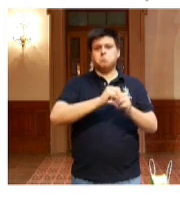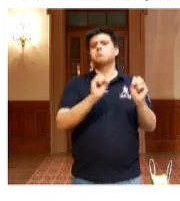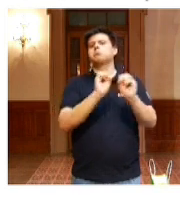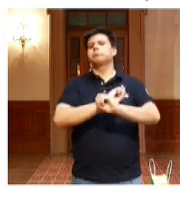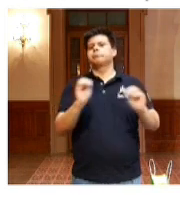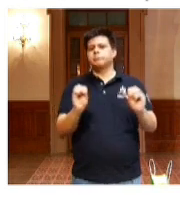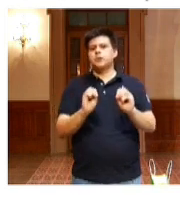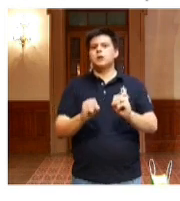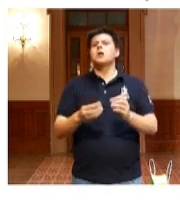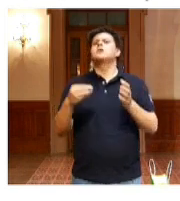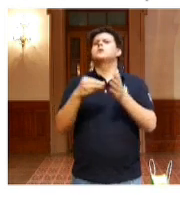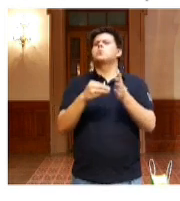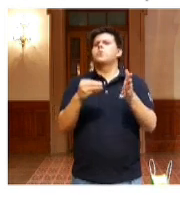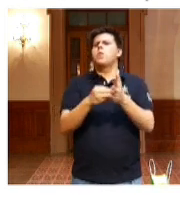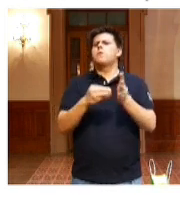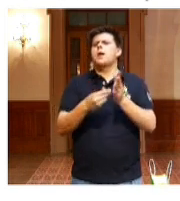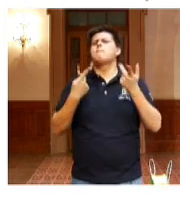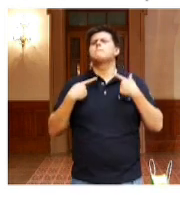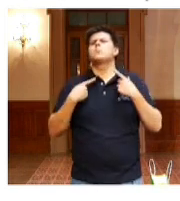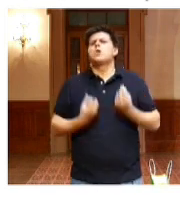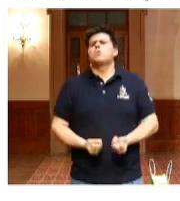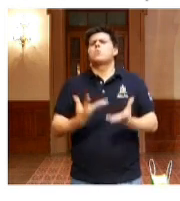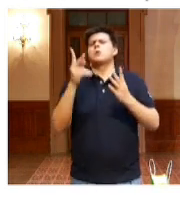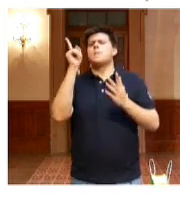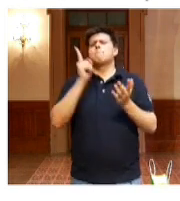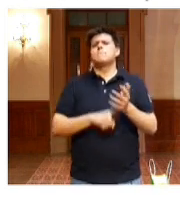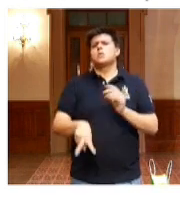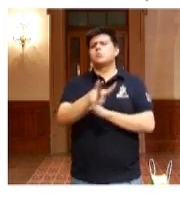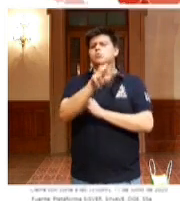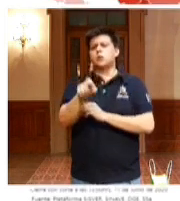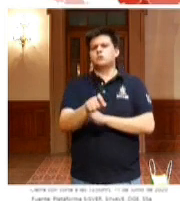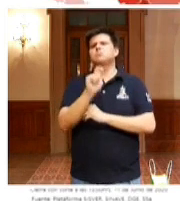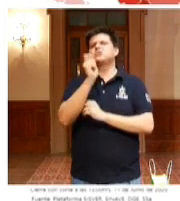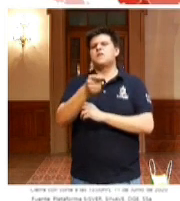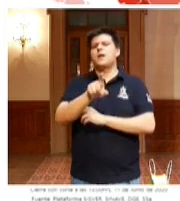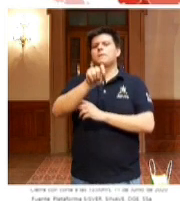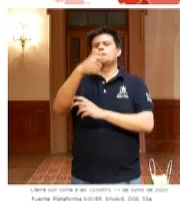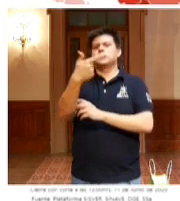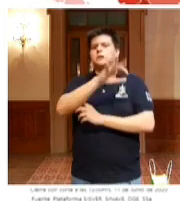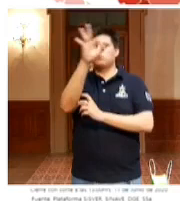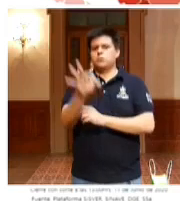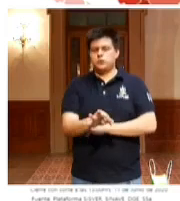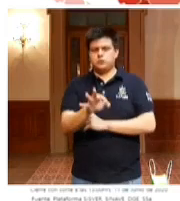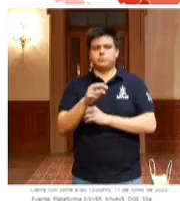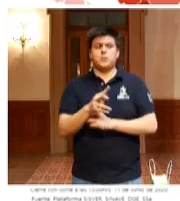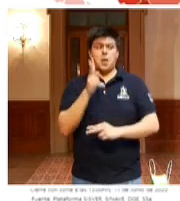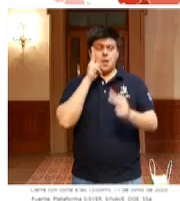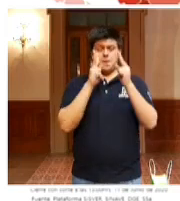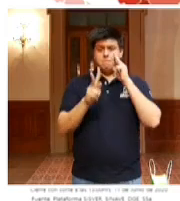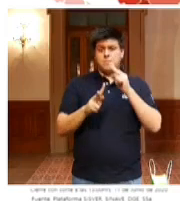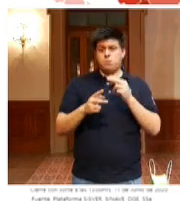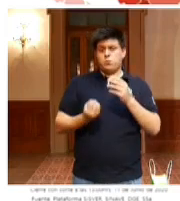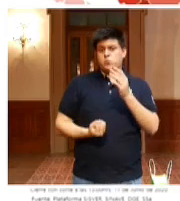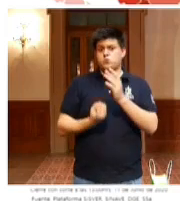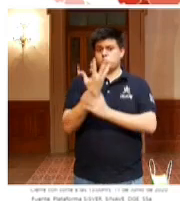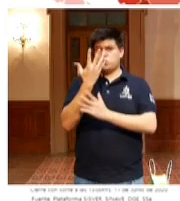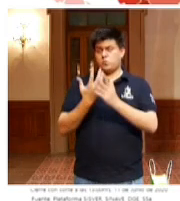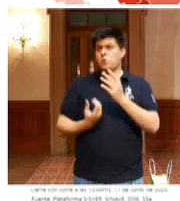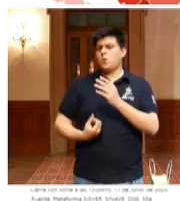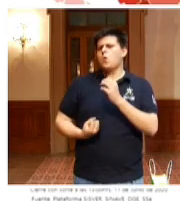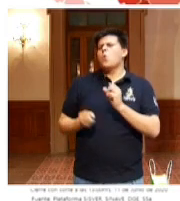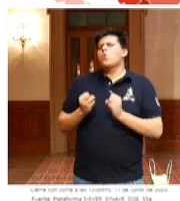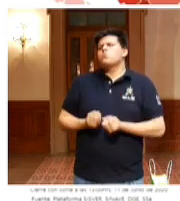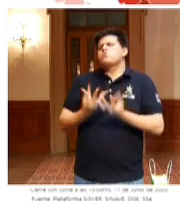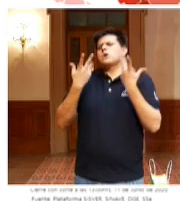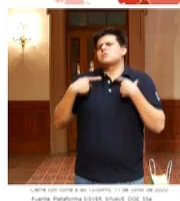todavía activos 1200 el 27% estas son las cifras oficiales y las